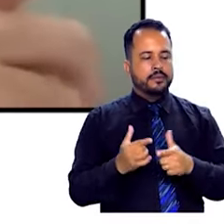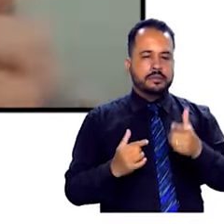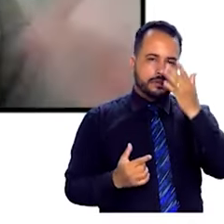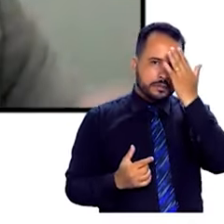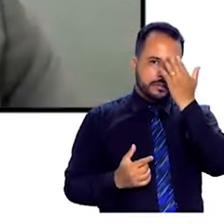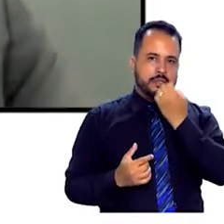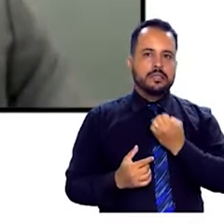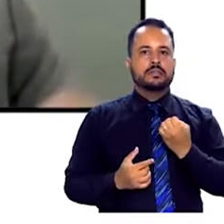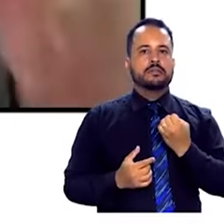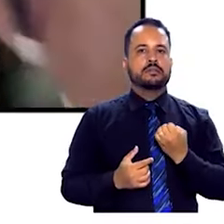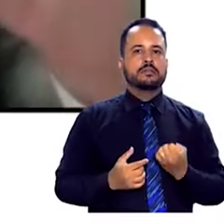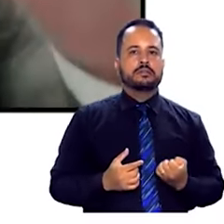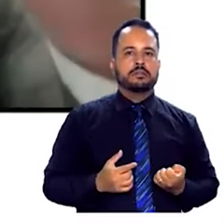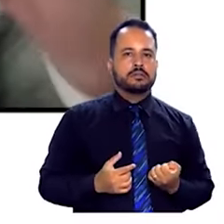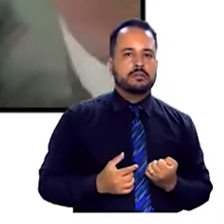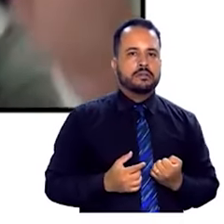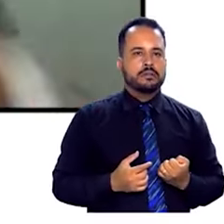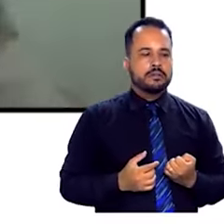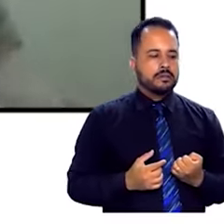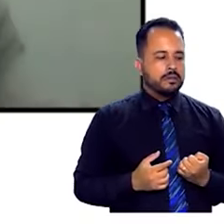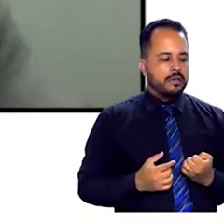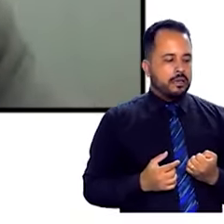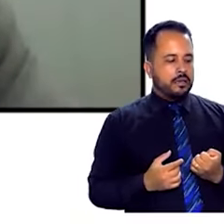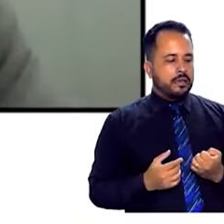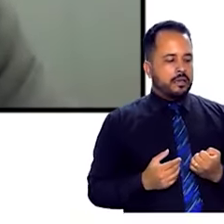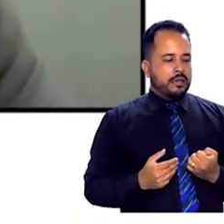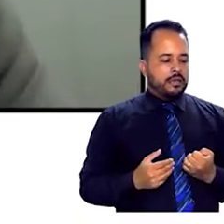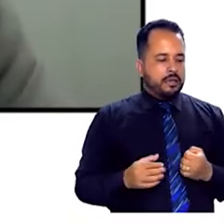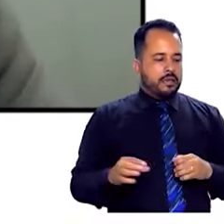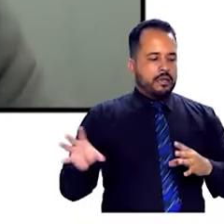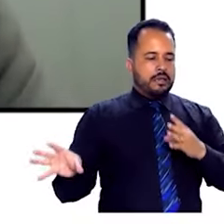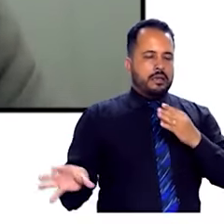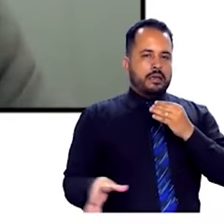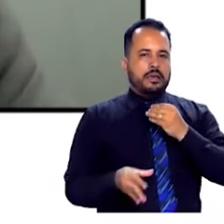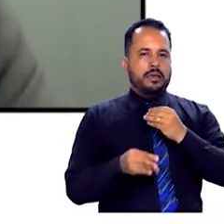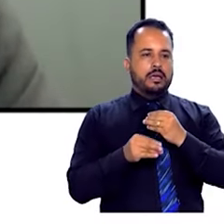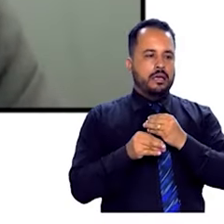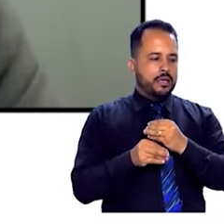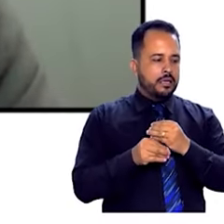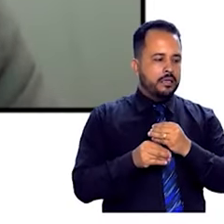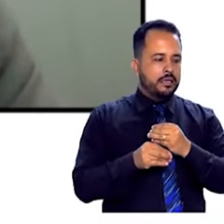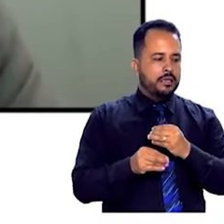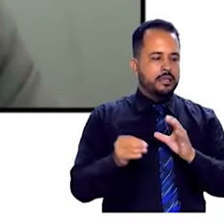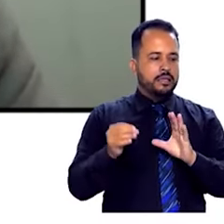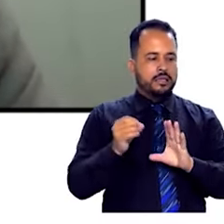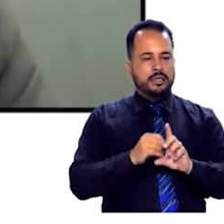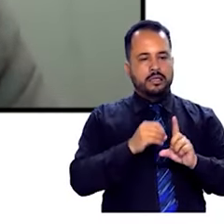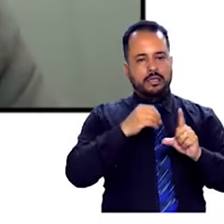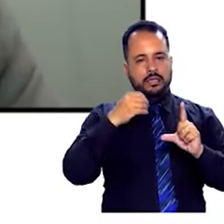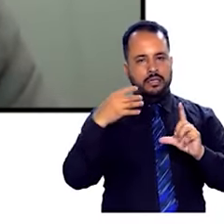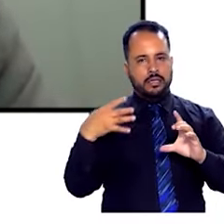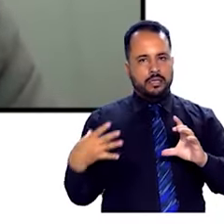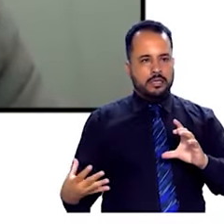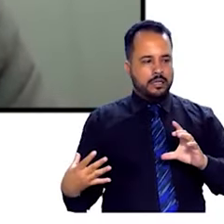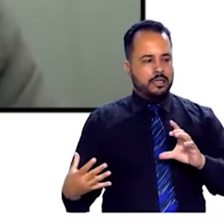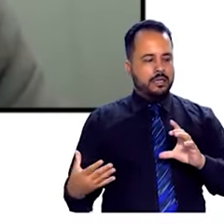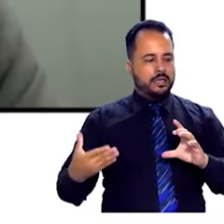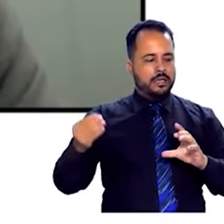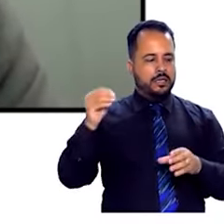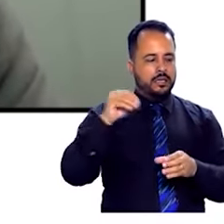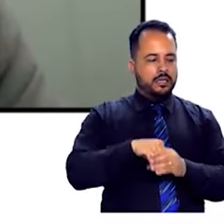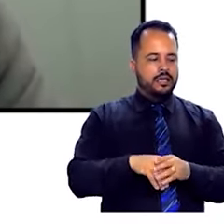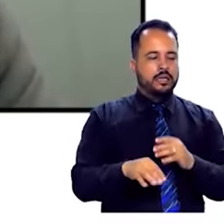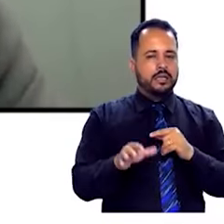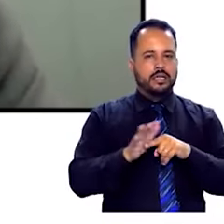no decir básicamente es un anlisis de dos pasos y con esto cierro la trascendencia se define base a la